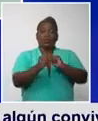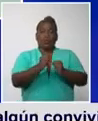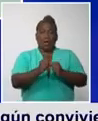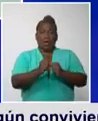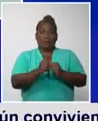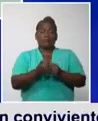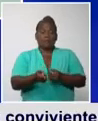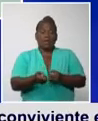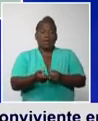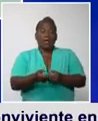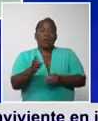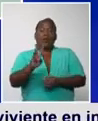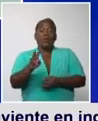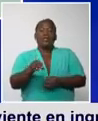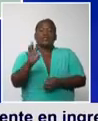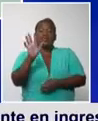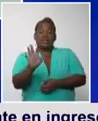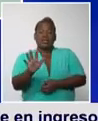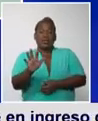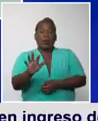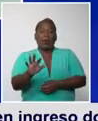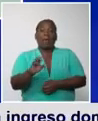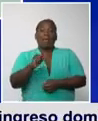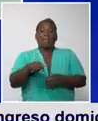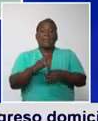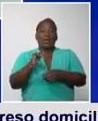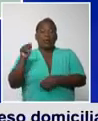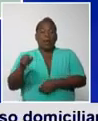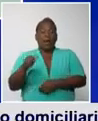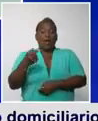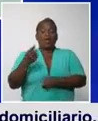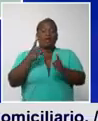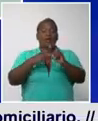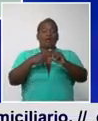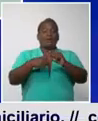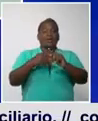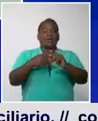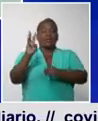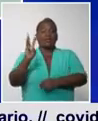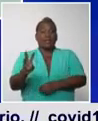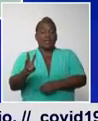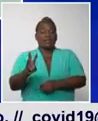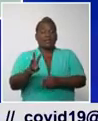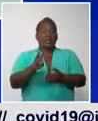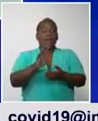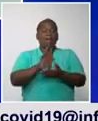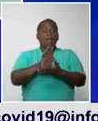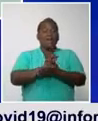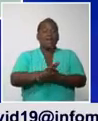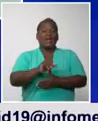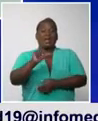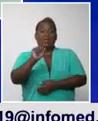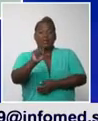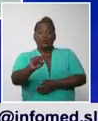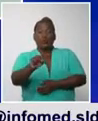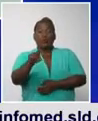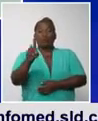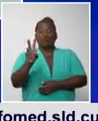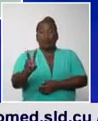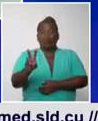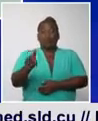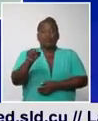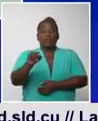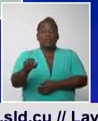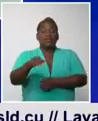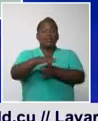de Bejucal 4, de Quibicán 3, de Melena del Sur 2 y de San José de las Lajas, Madruga y